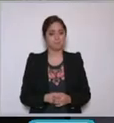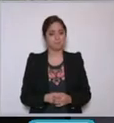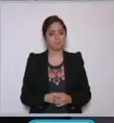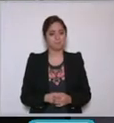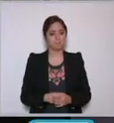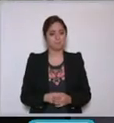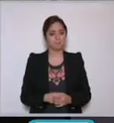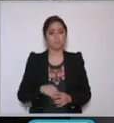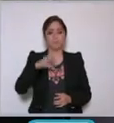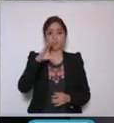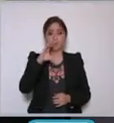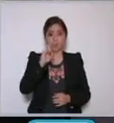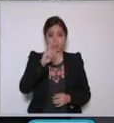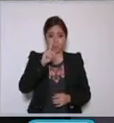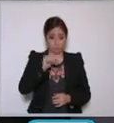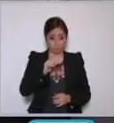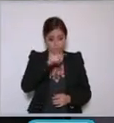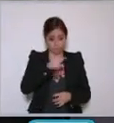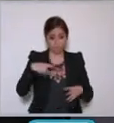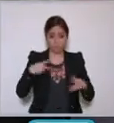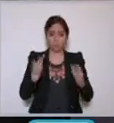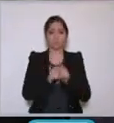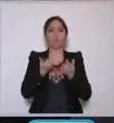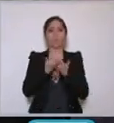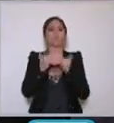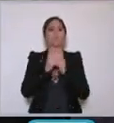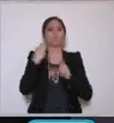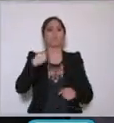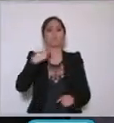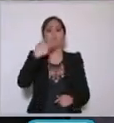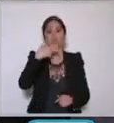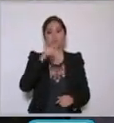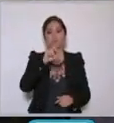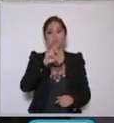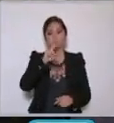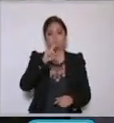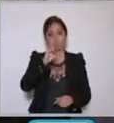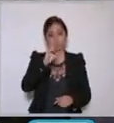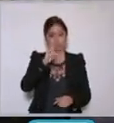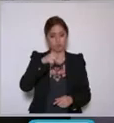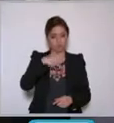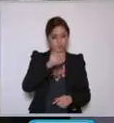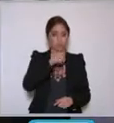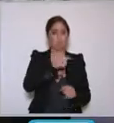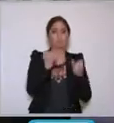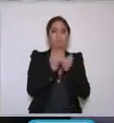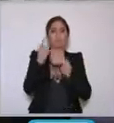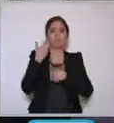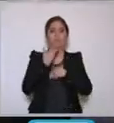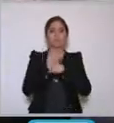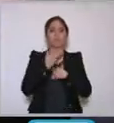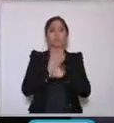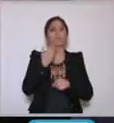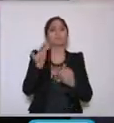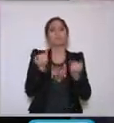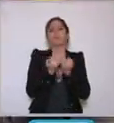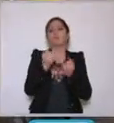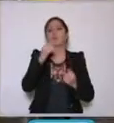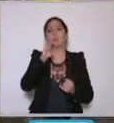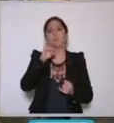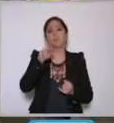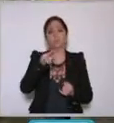Bueno, Coda son los representantes del llamado hard rock, grupos como en Estados Unidos como el Bon Jovi, Claro.